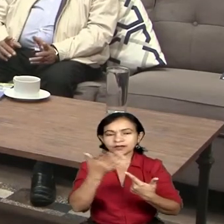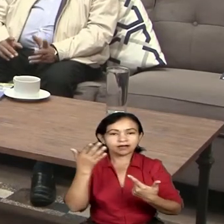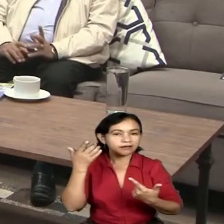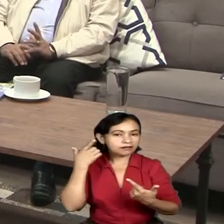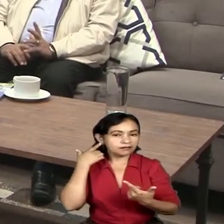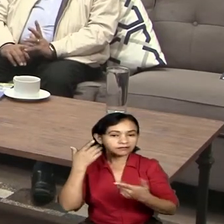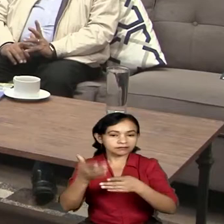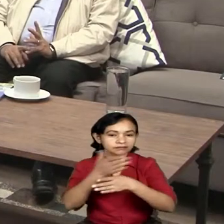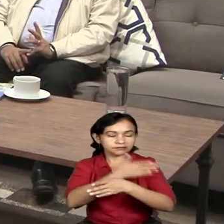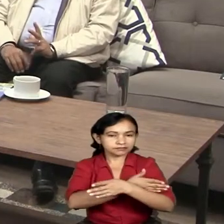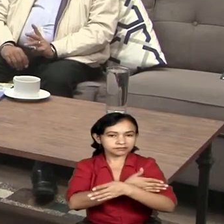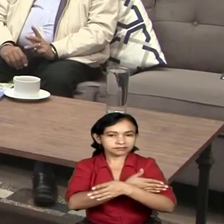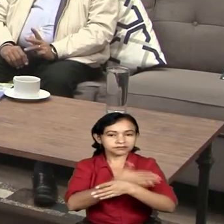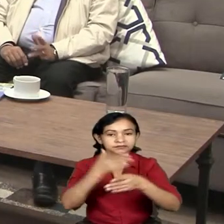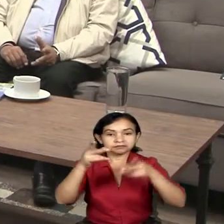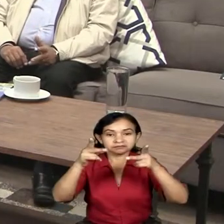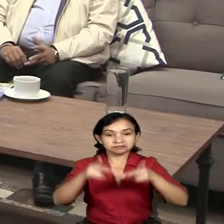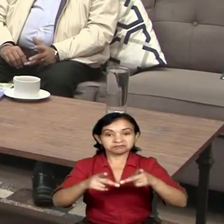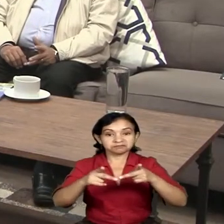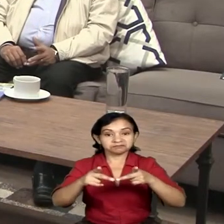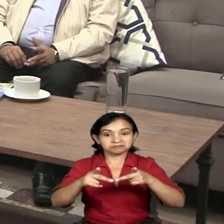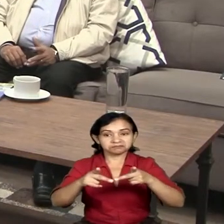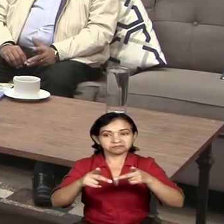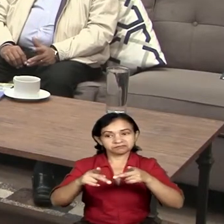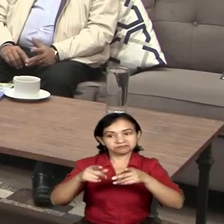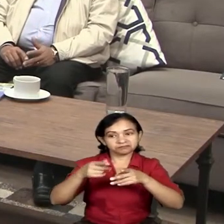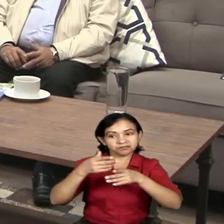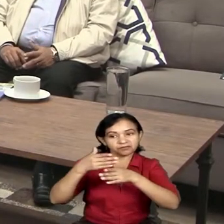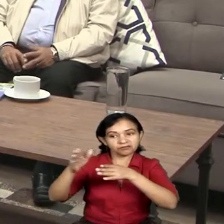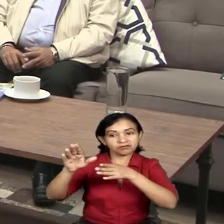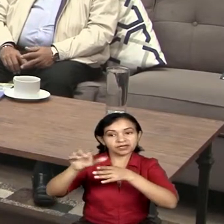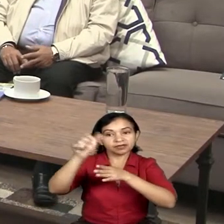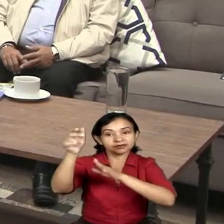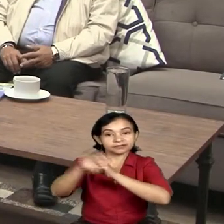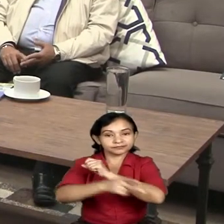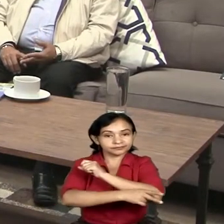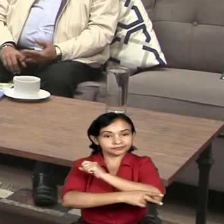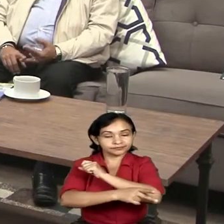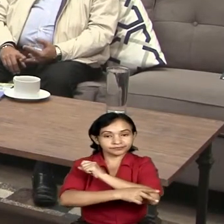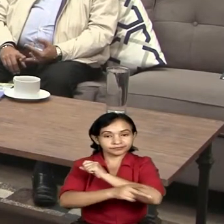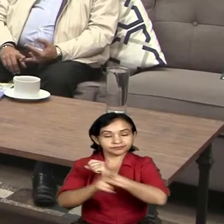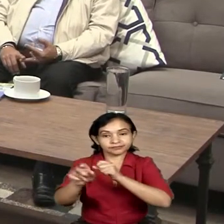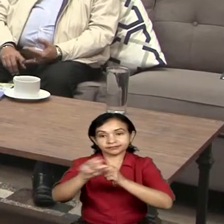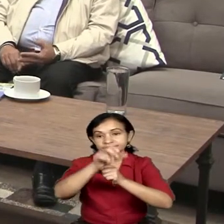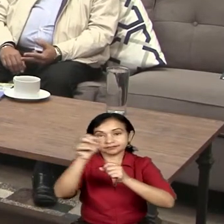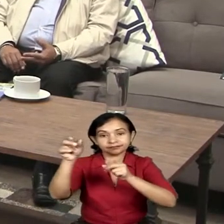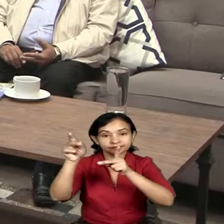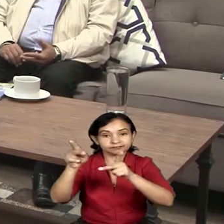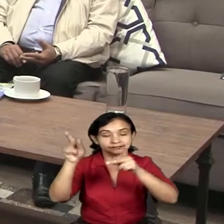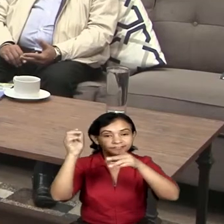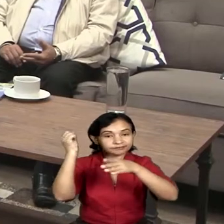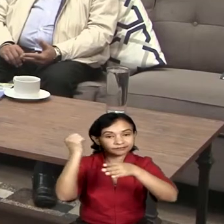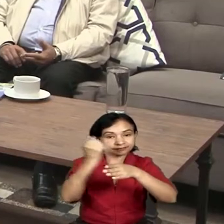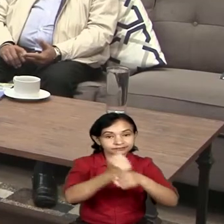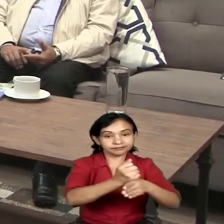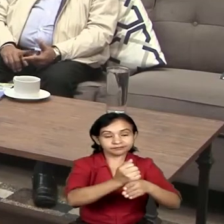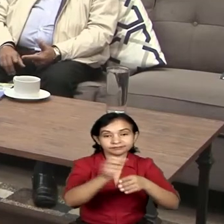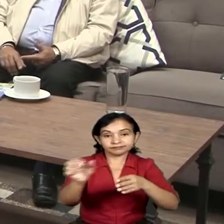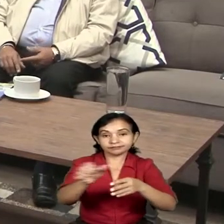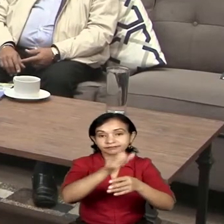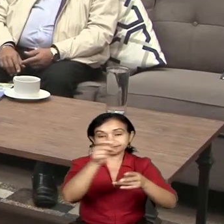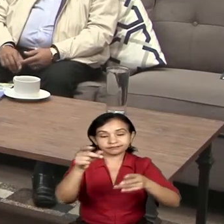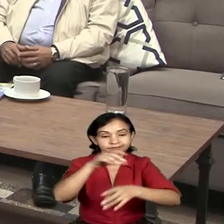Sí, había exiliado a los opositores, a otros los había asesinado, a otros los